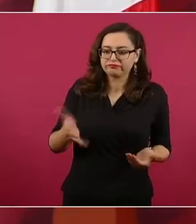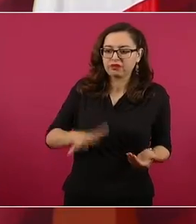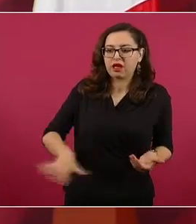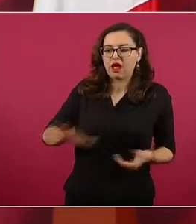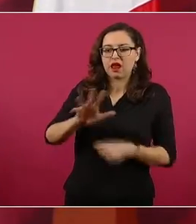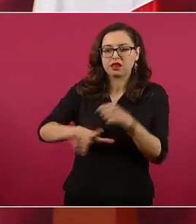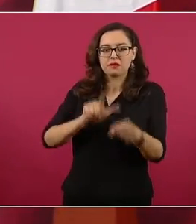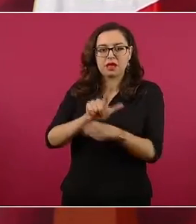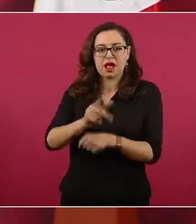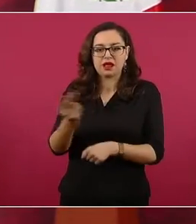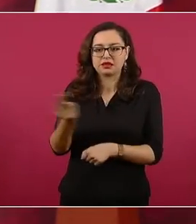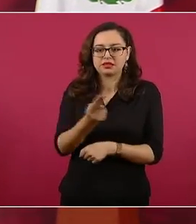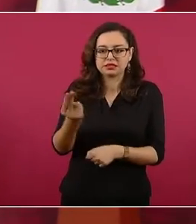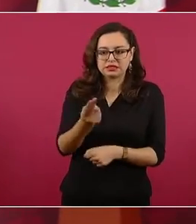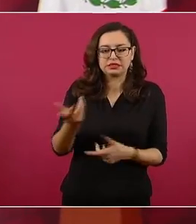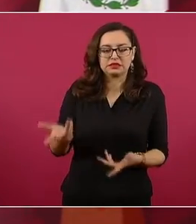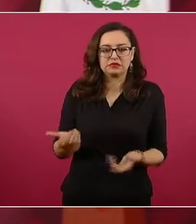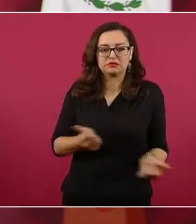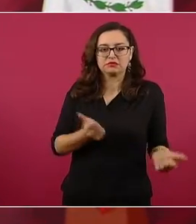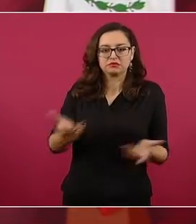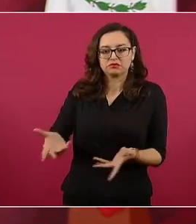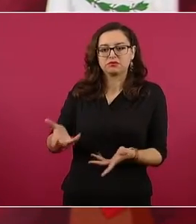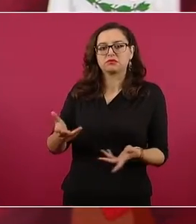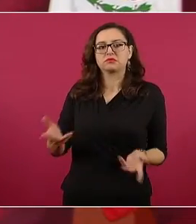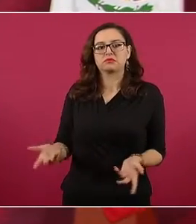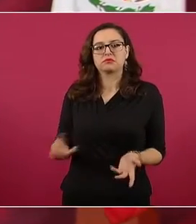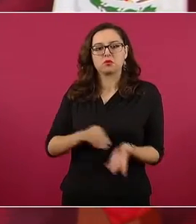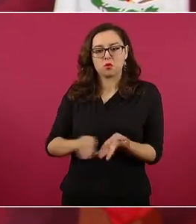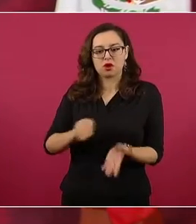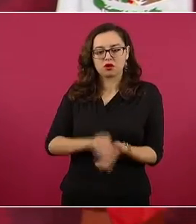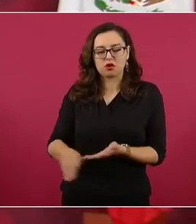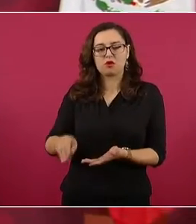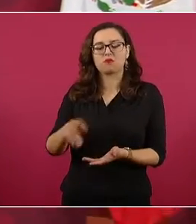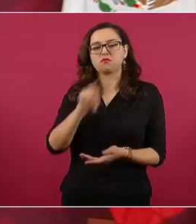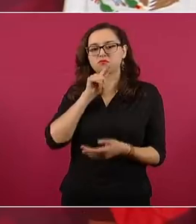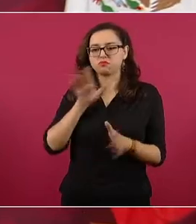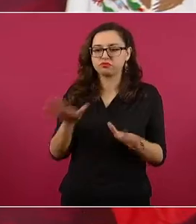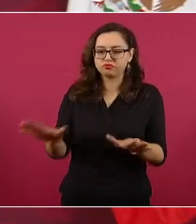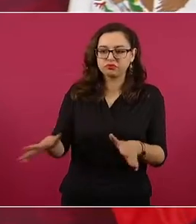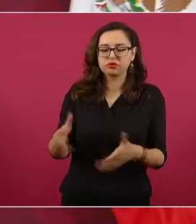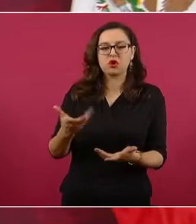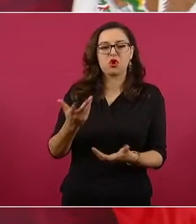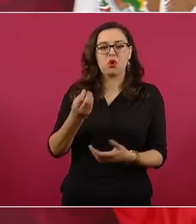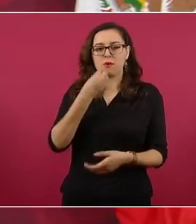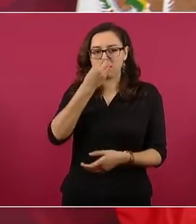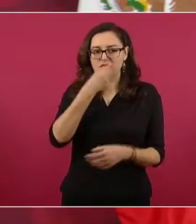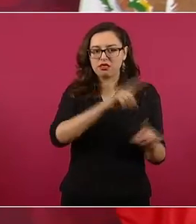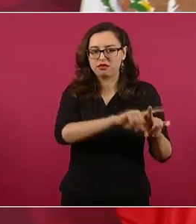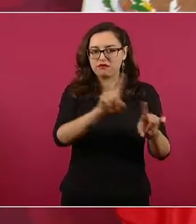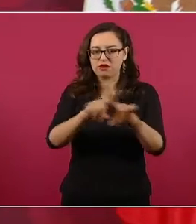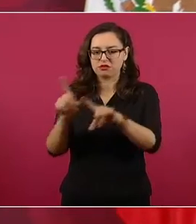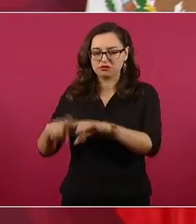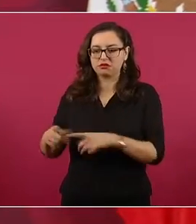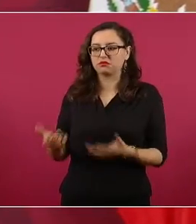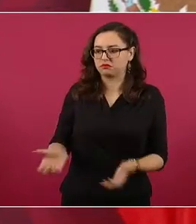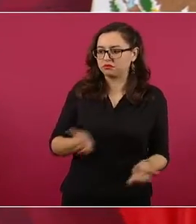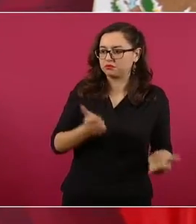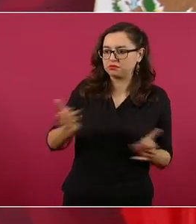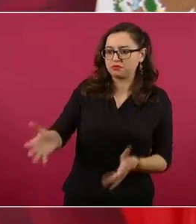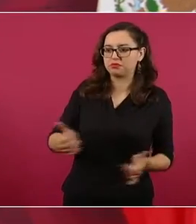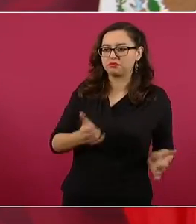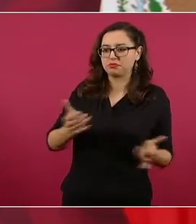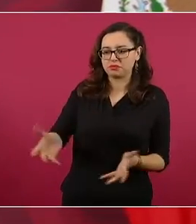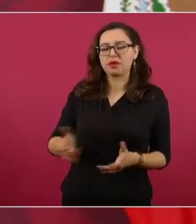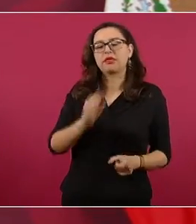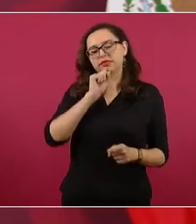para aves, para cerdos, eso también se garantizó la